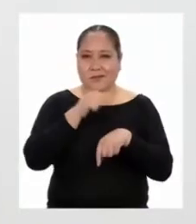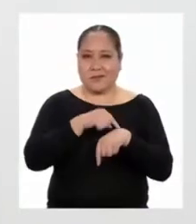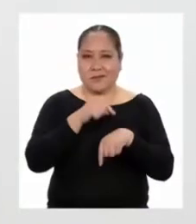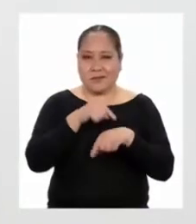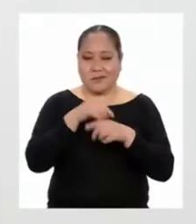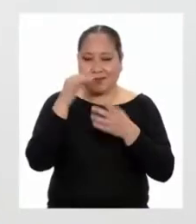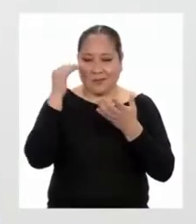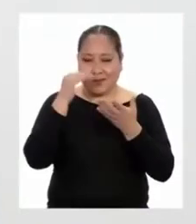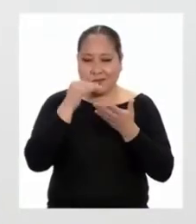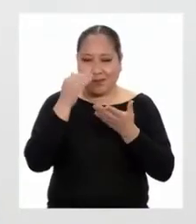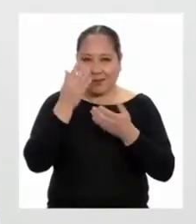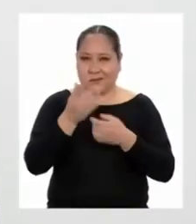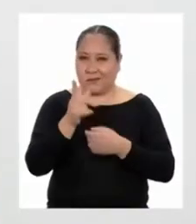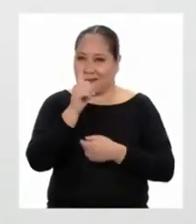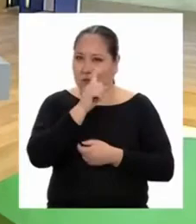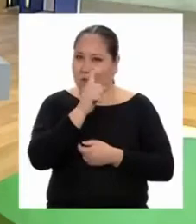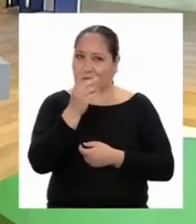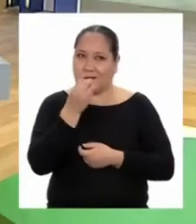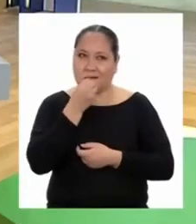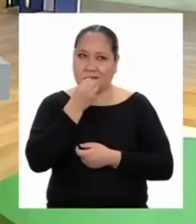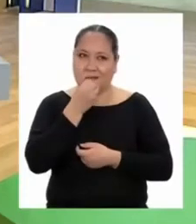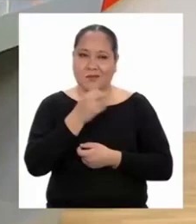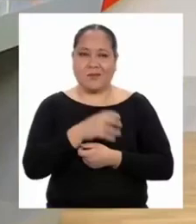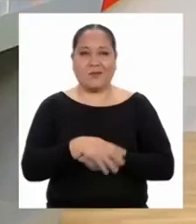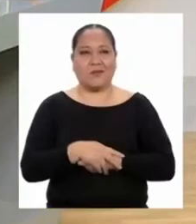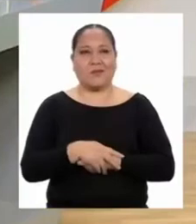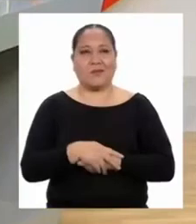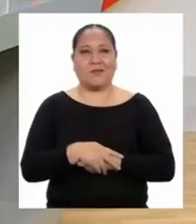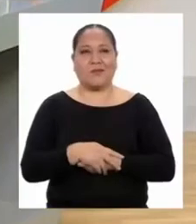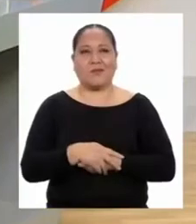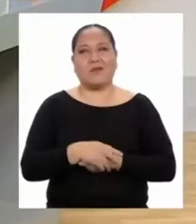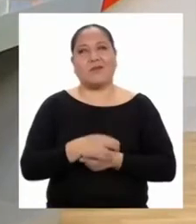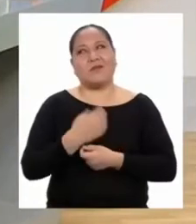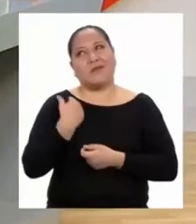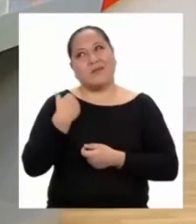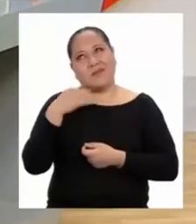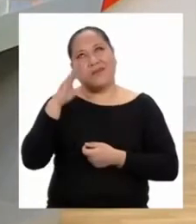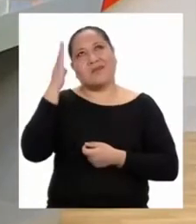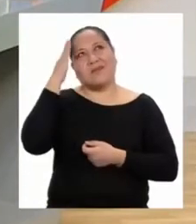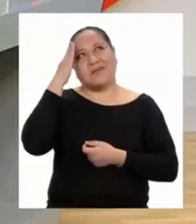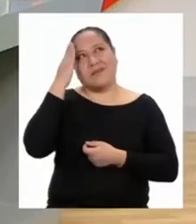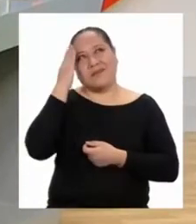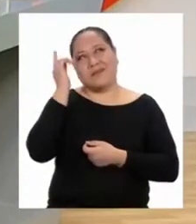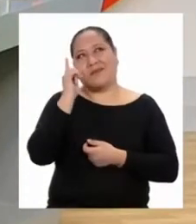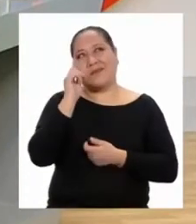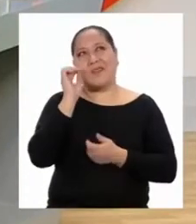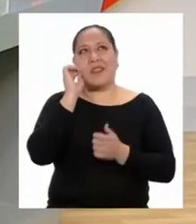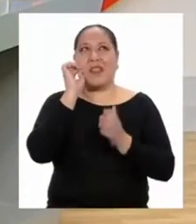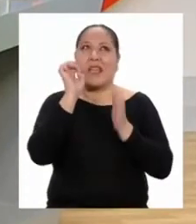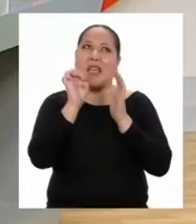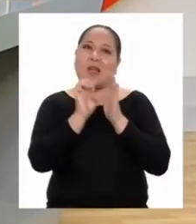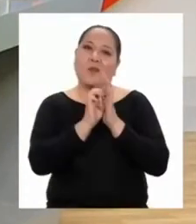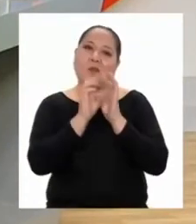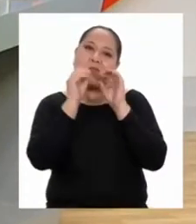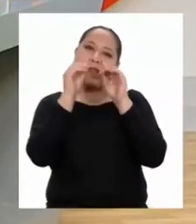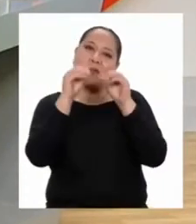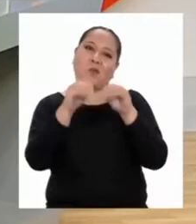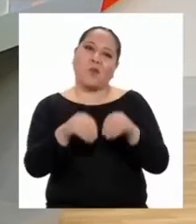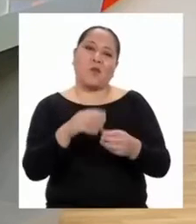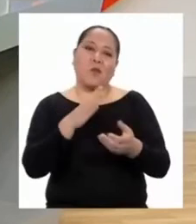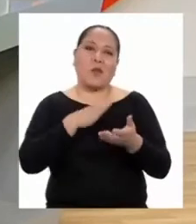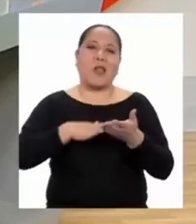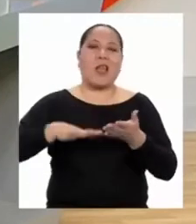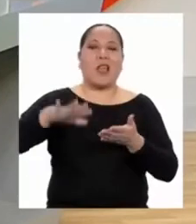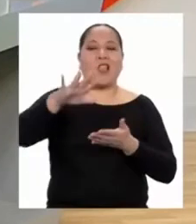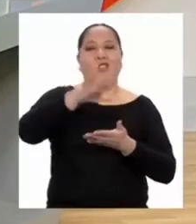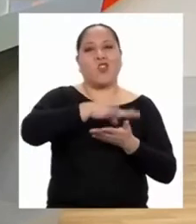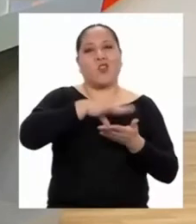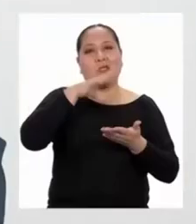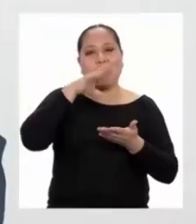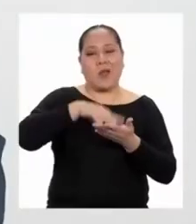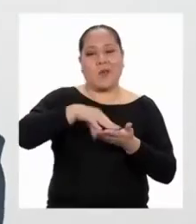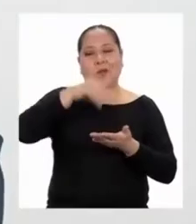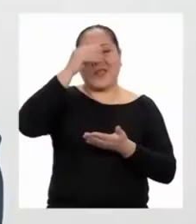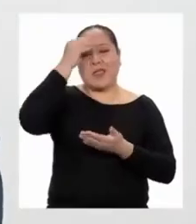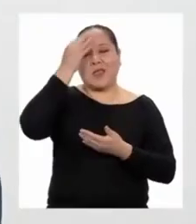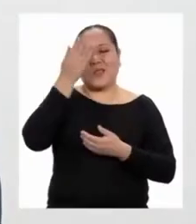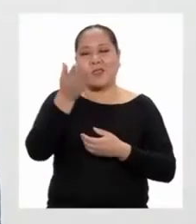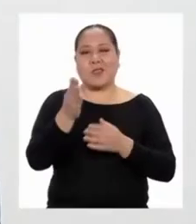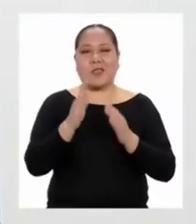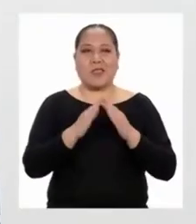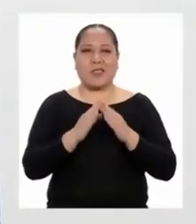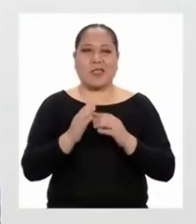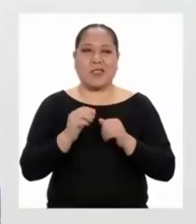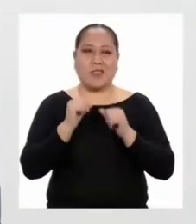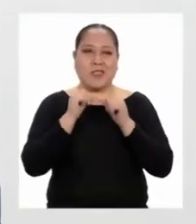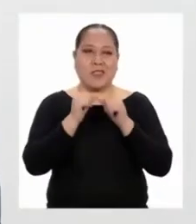de estudio, no de comer. Yo sé, solo era un ejemplo que estaba poniendo para que todas y todos aprendamos en casa.